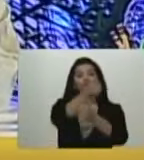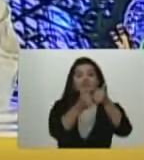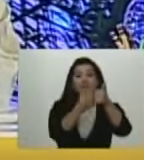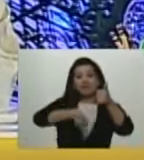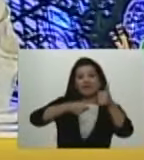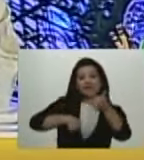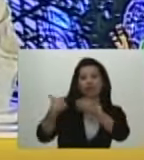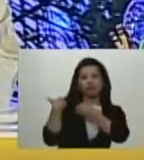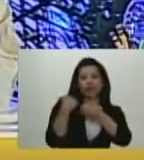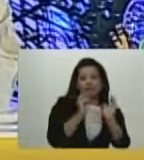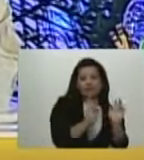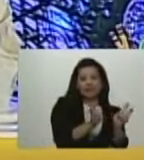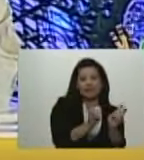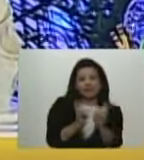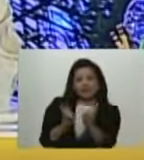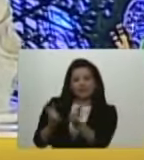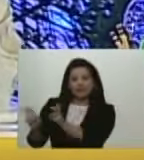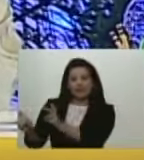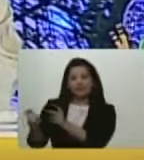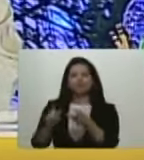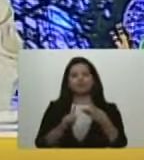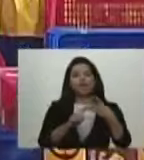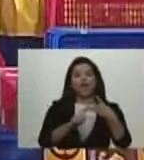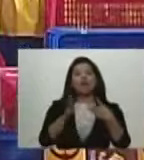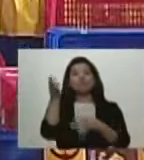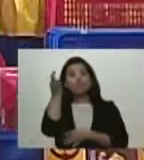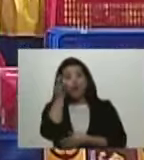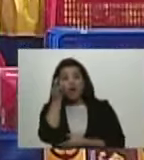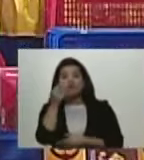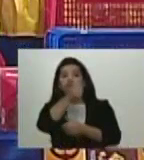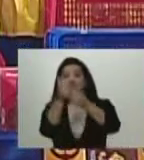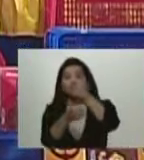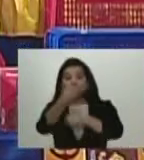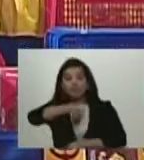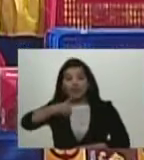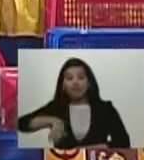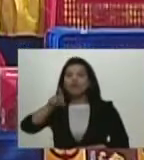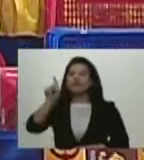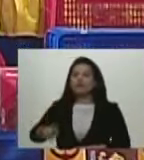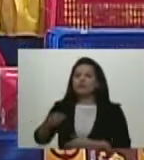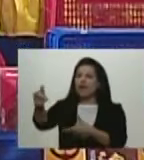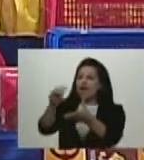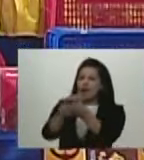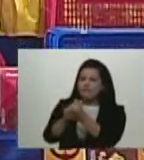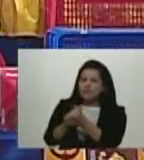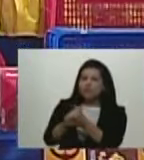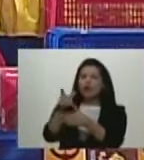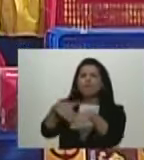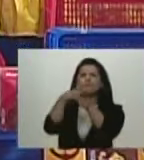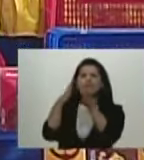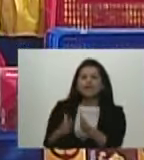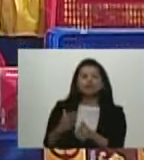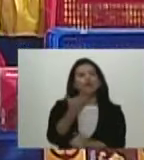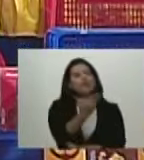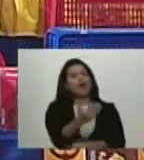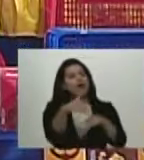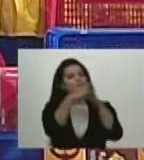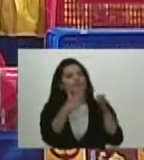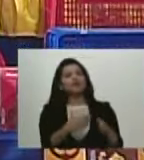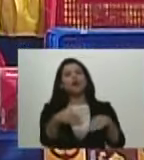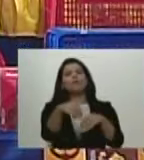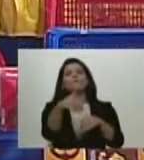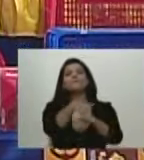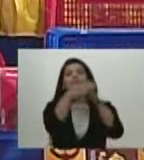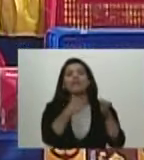vicepresidentas, ministras, compañero ministro, presidente de PDVSA, Eulogio del Pino,